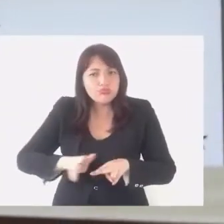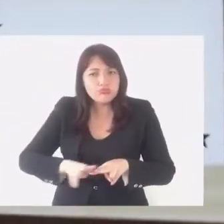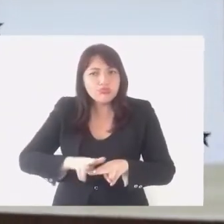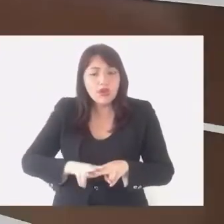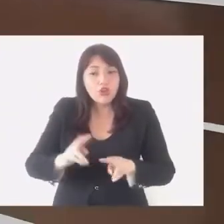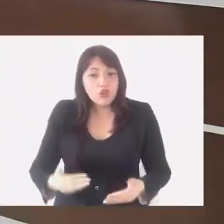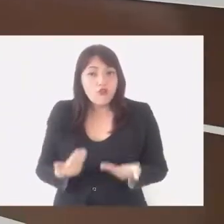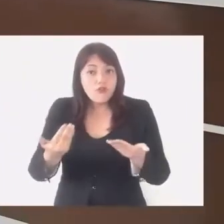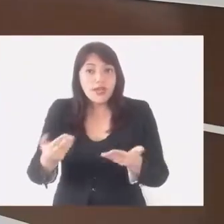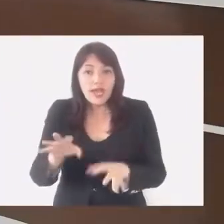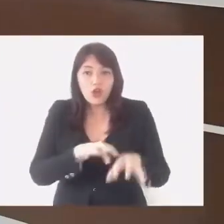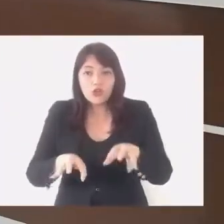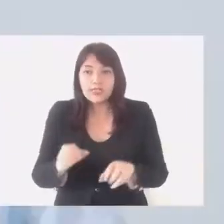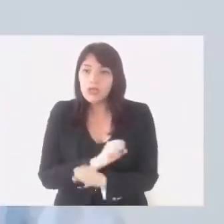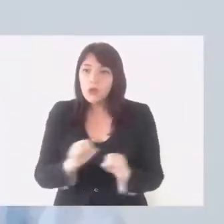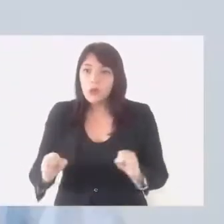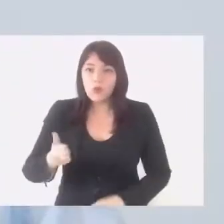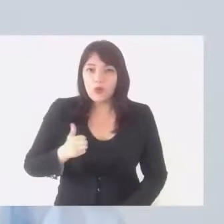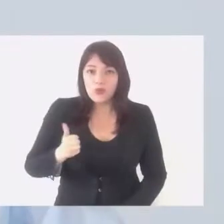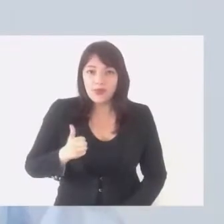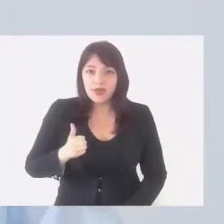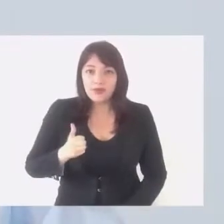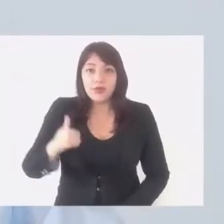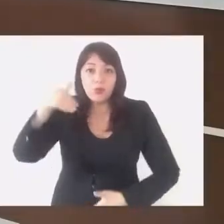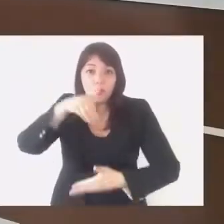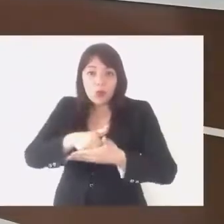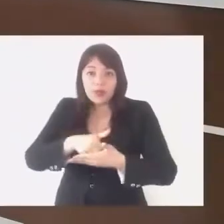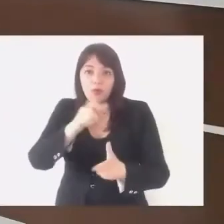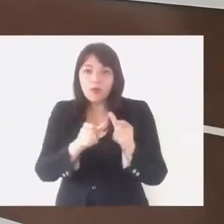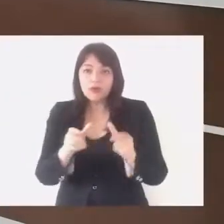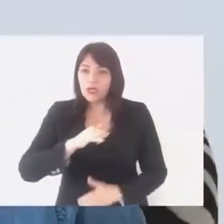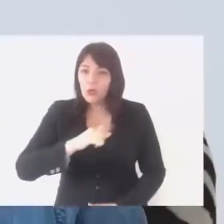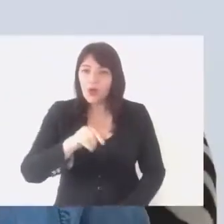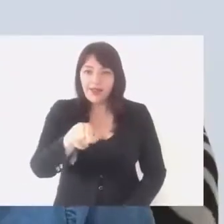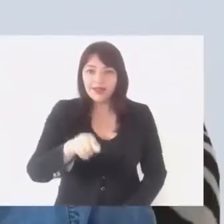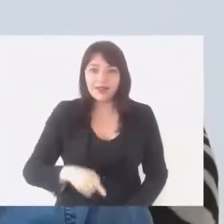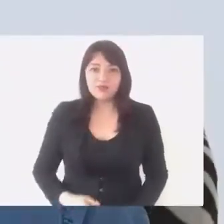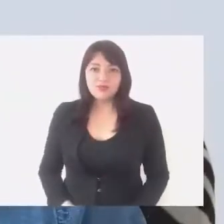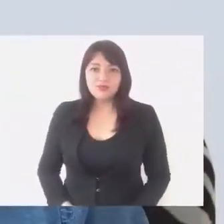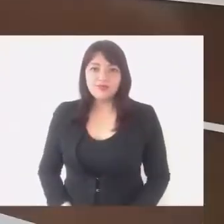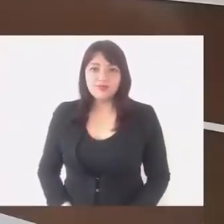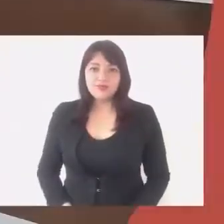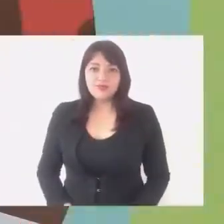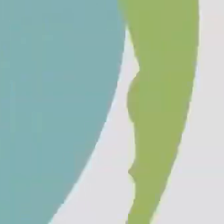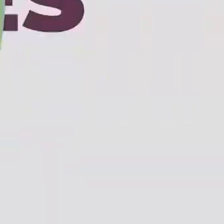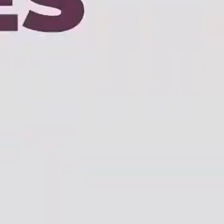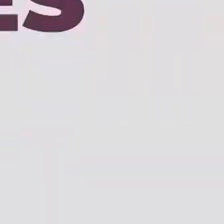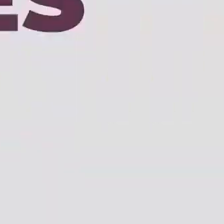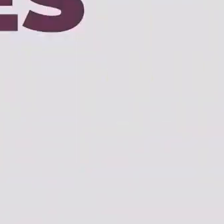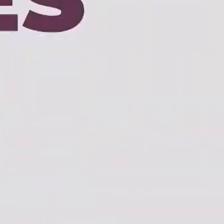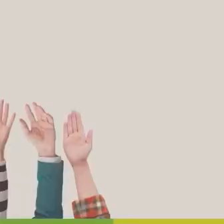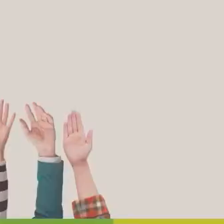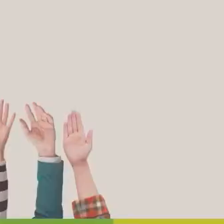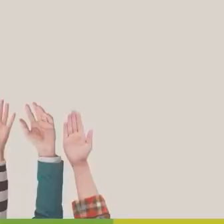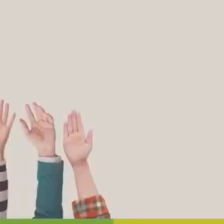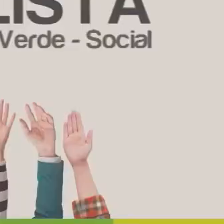la clave. Y que no te ofrezcan cosas que no pueden cumplir. Vota por personas como tú.